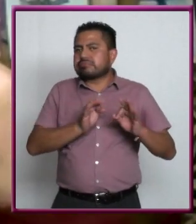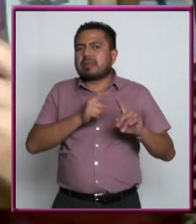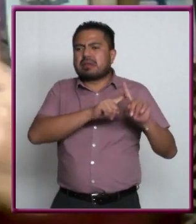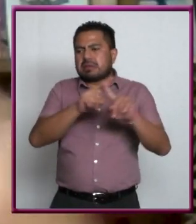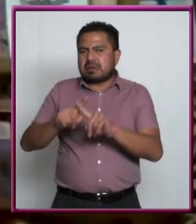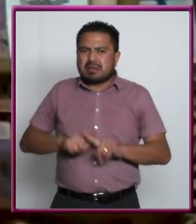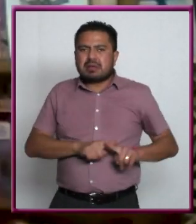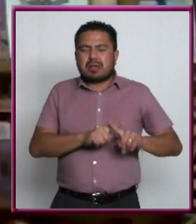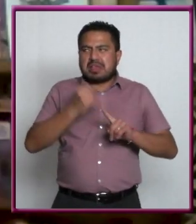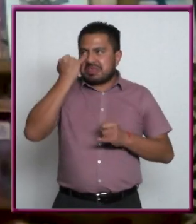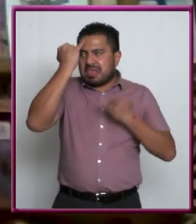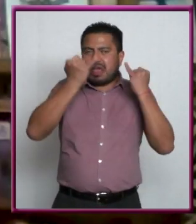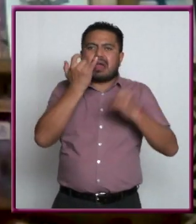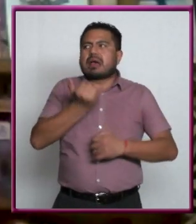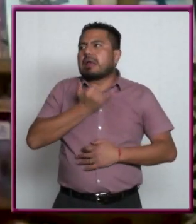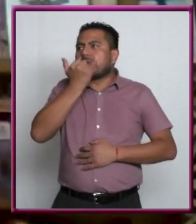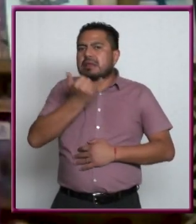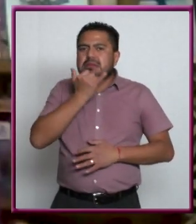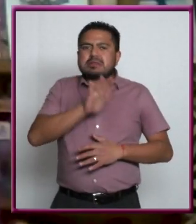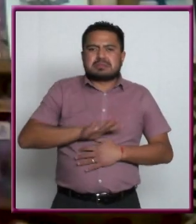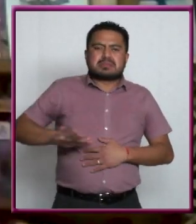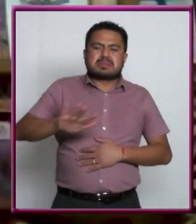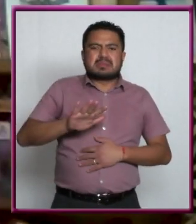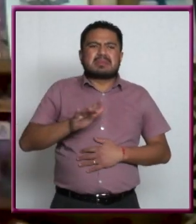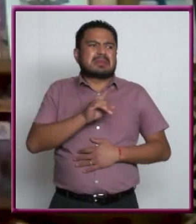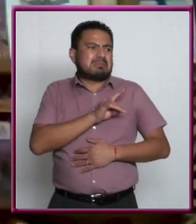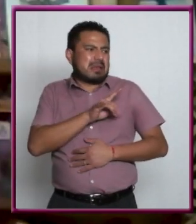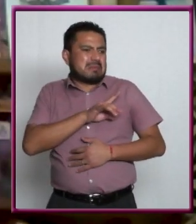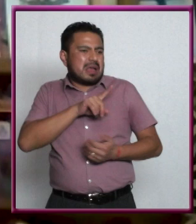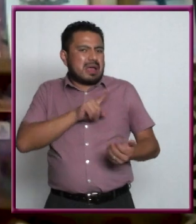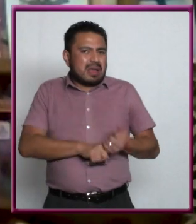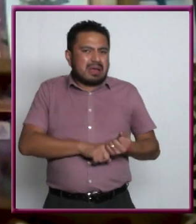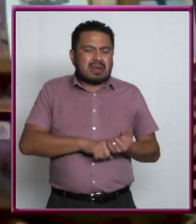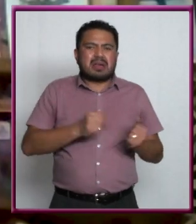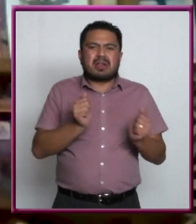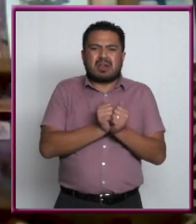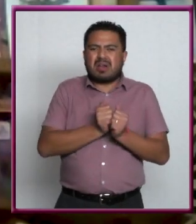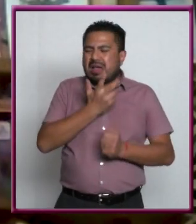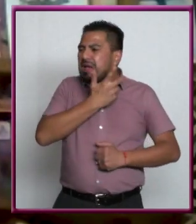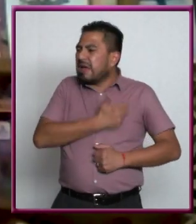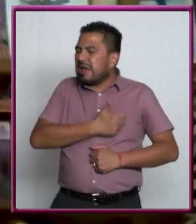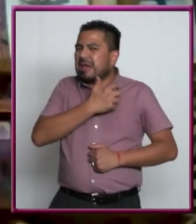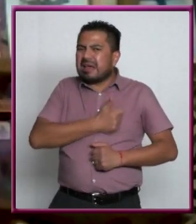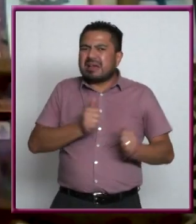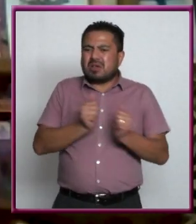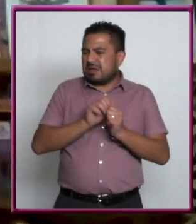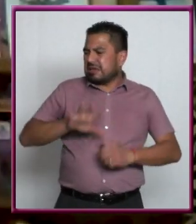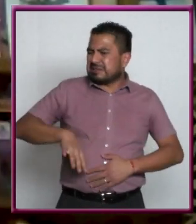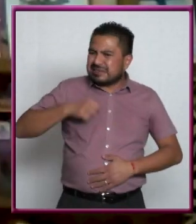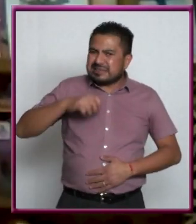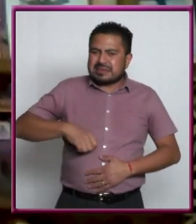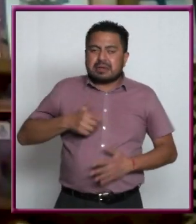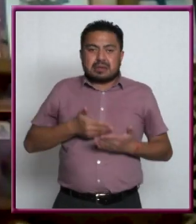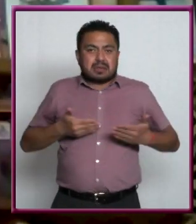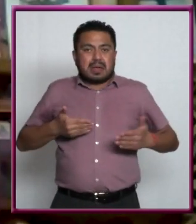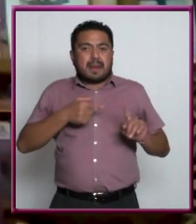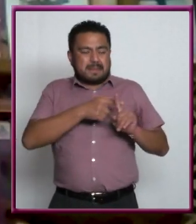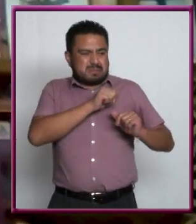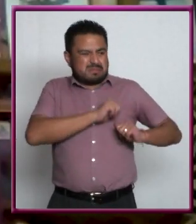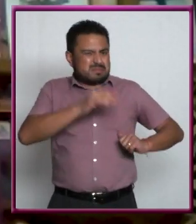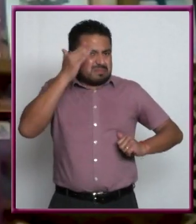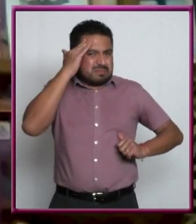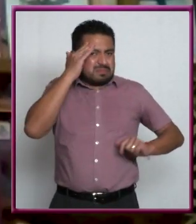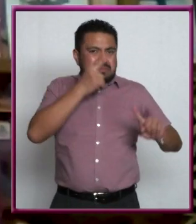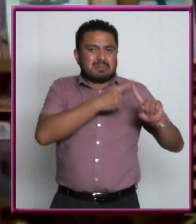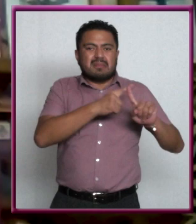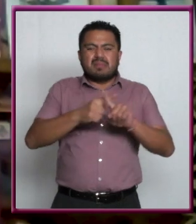empezar a surgir diferentes ideas erróneas, diferentes miedos, diferentes angustias de desempeño. Entonces,